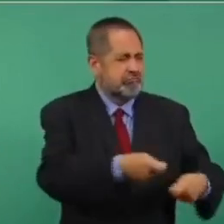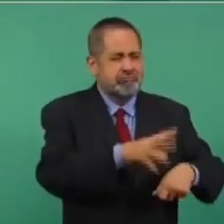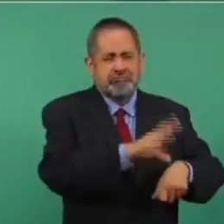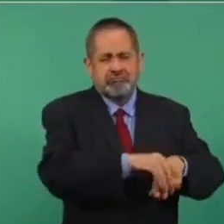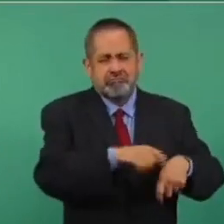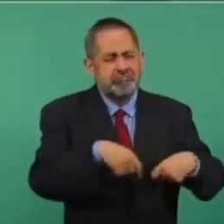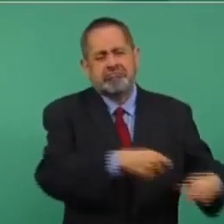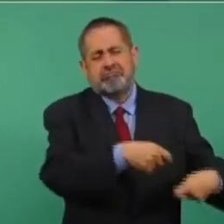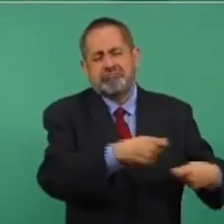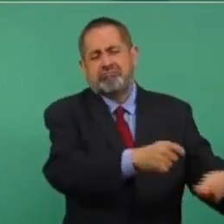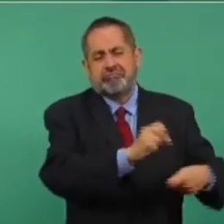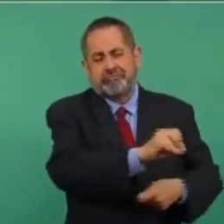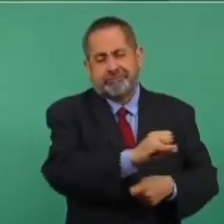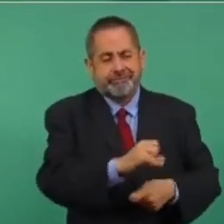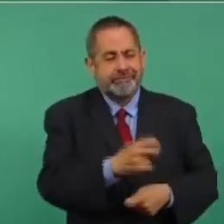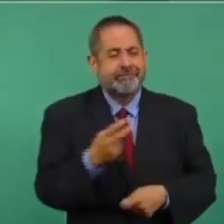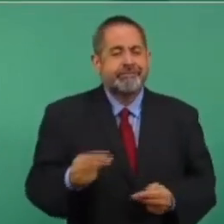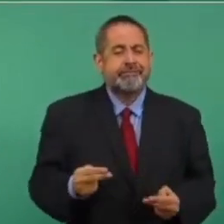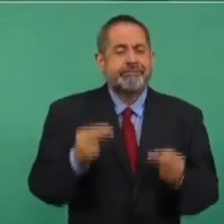porque era el negocio.